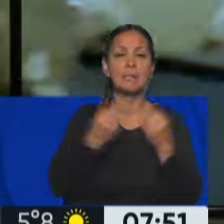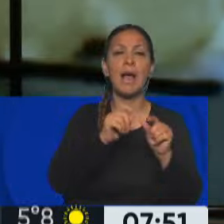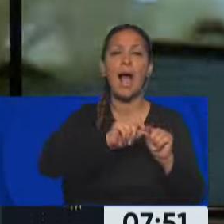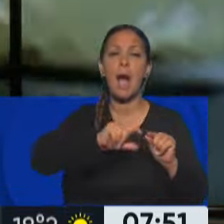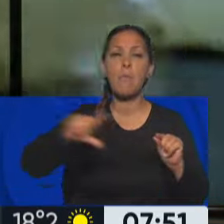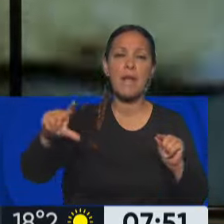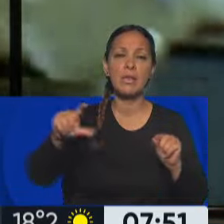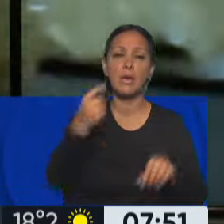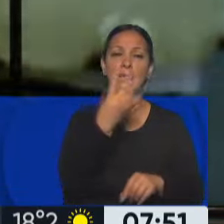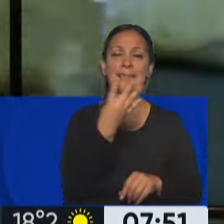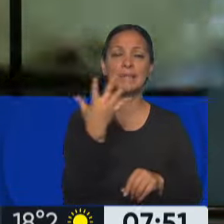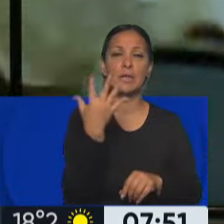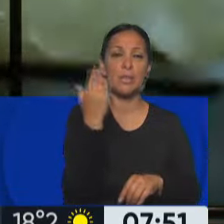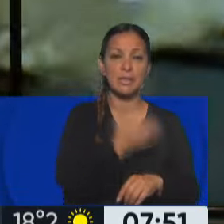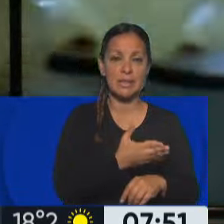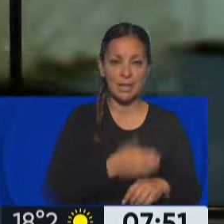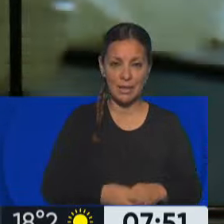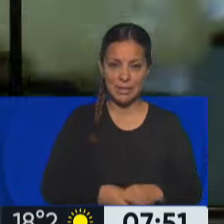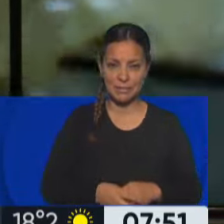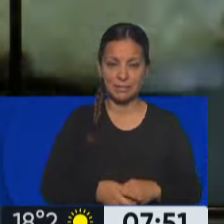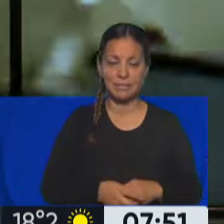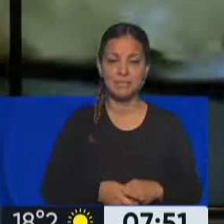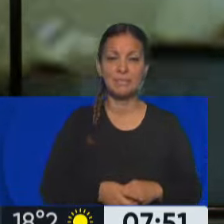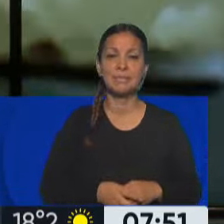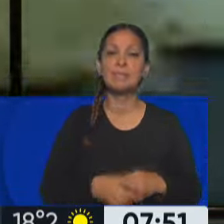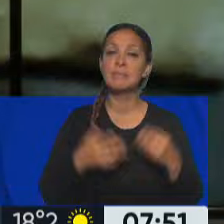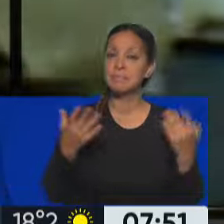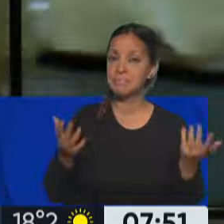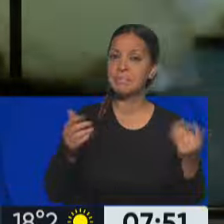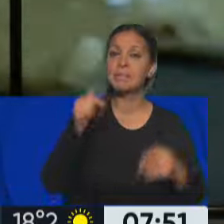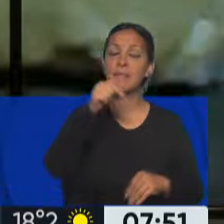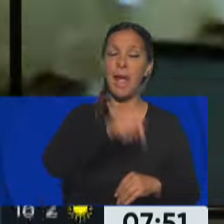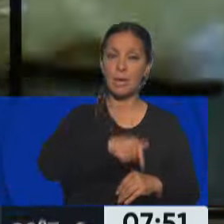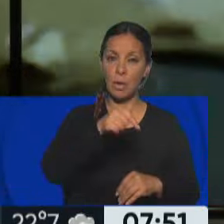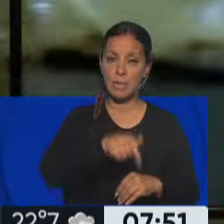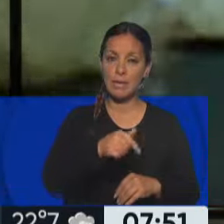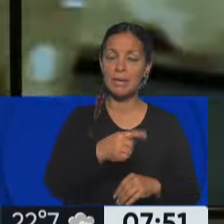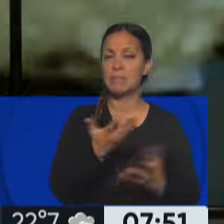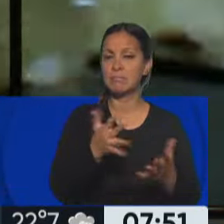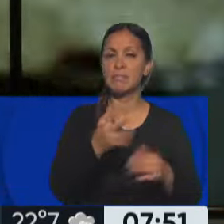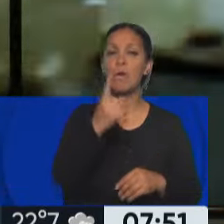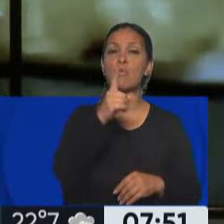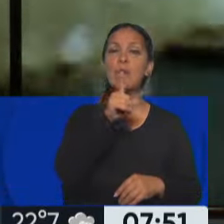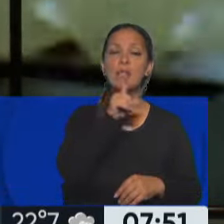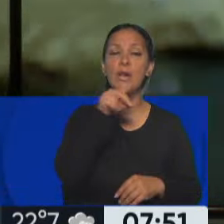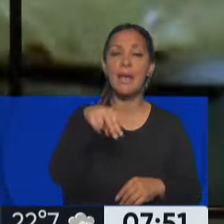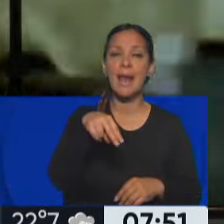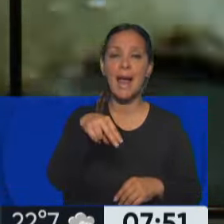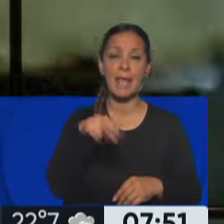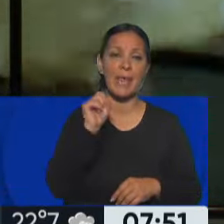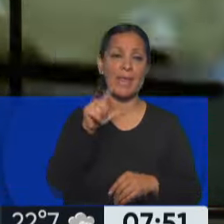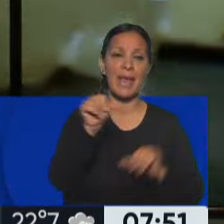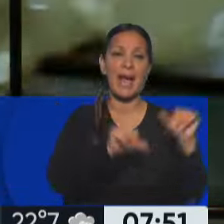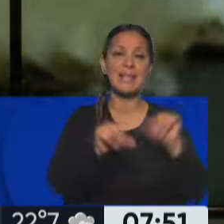del 45 por. de esta manera actualmente una tonelada fob de aceite de girasol